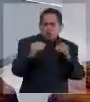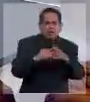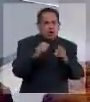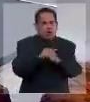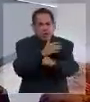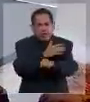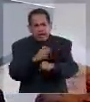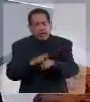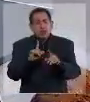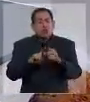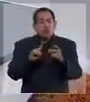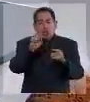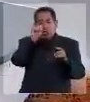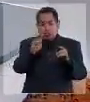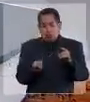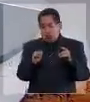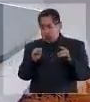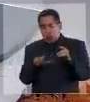sureste del país,